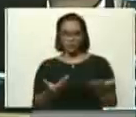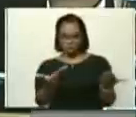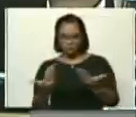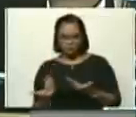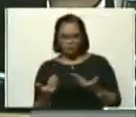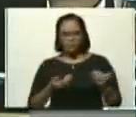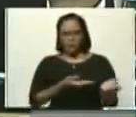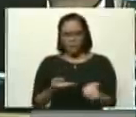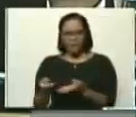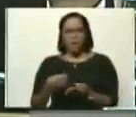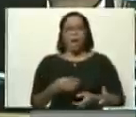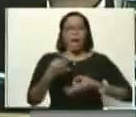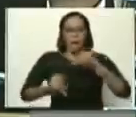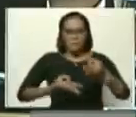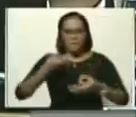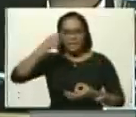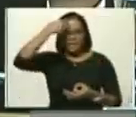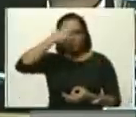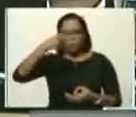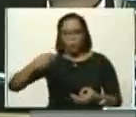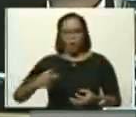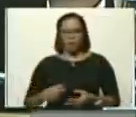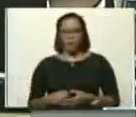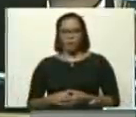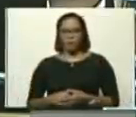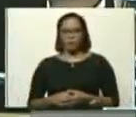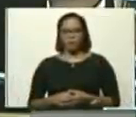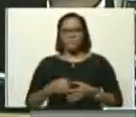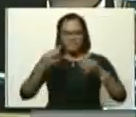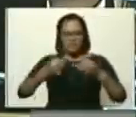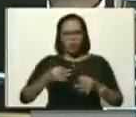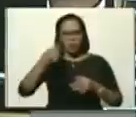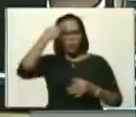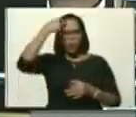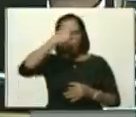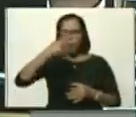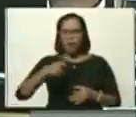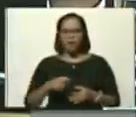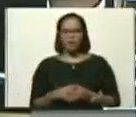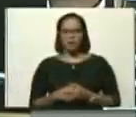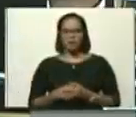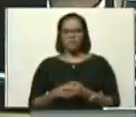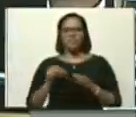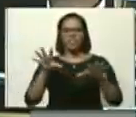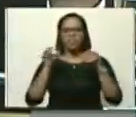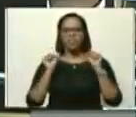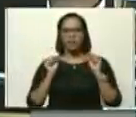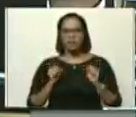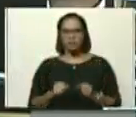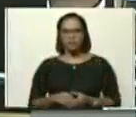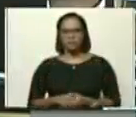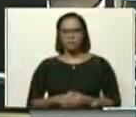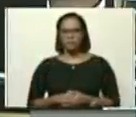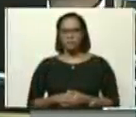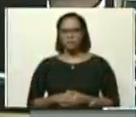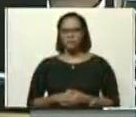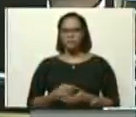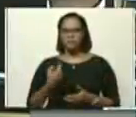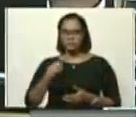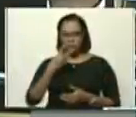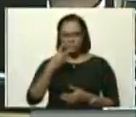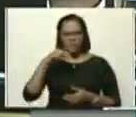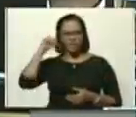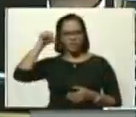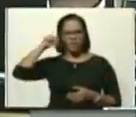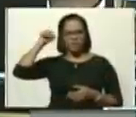Bienvenido. Explícale a tu pueblo. Seguro tu pueblo te sabrá entender. Yo vi el video